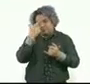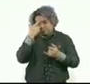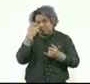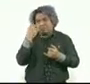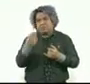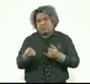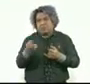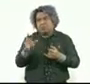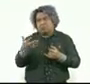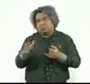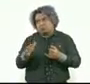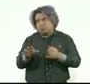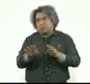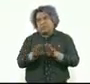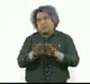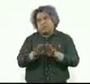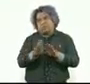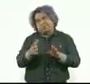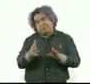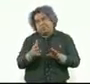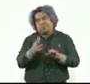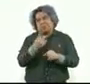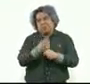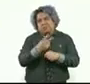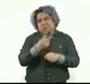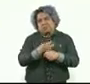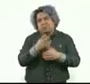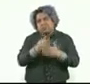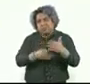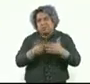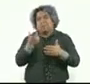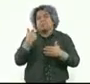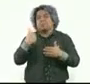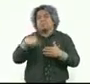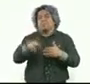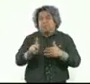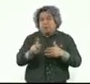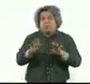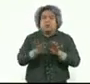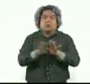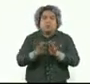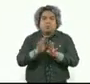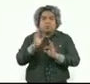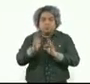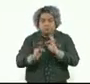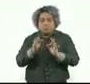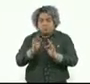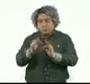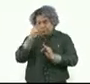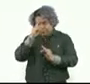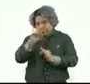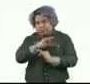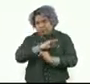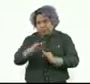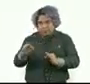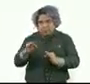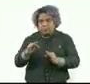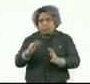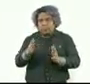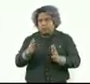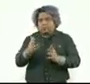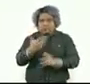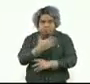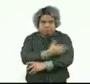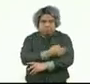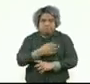vez contabilizamos como rezagos un poco injustamente por la estadística, pero en realidad es parte de que están cumpliendo la edad necesaria para vacunarse. Gracias, buen